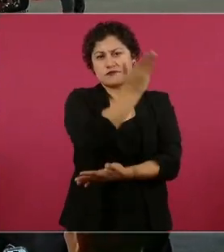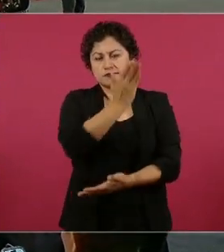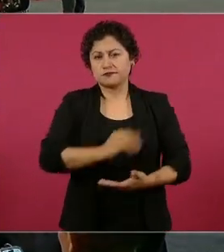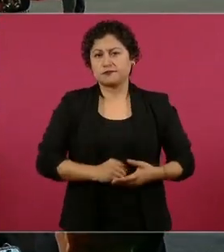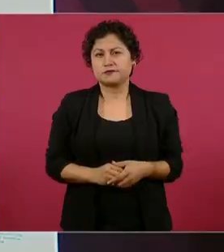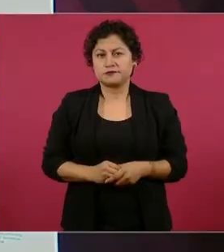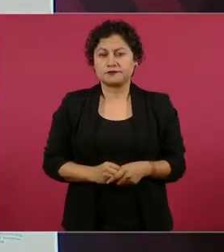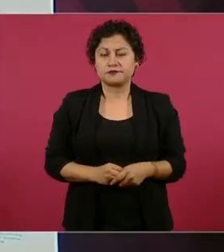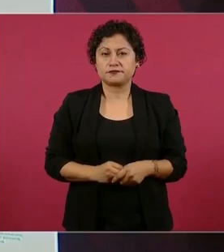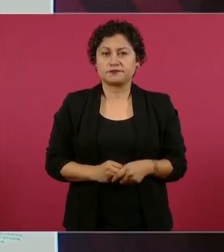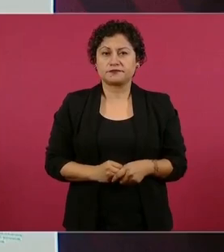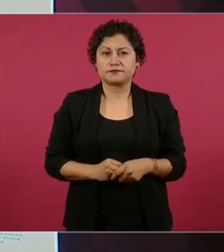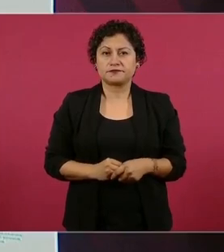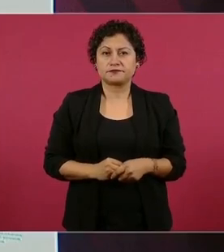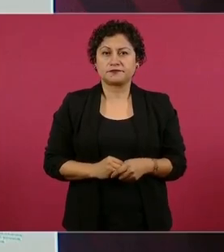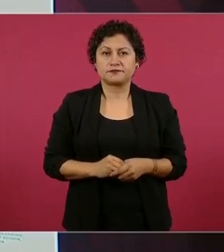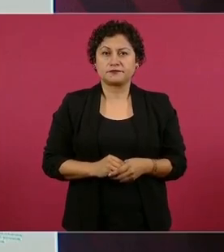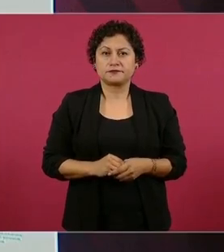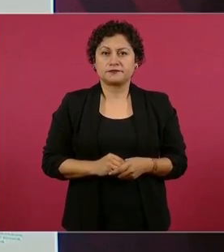bueno,